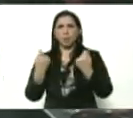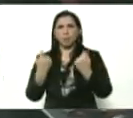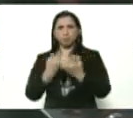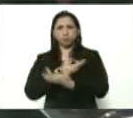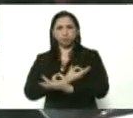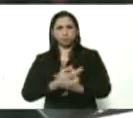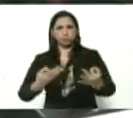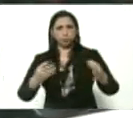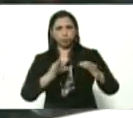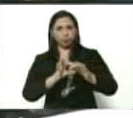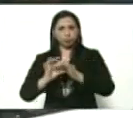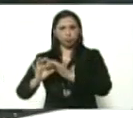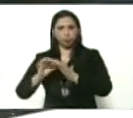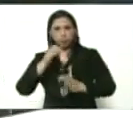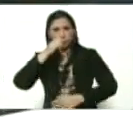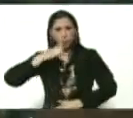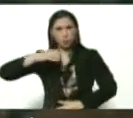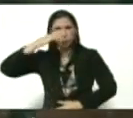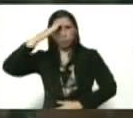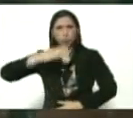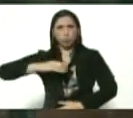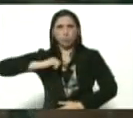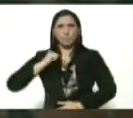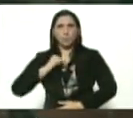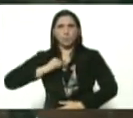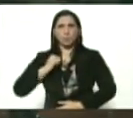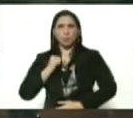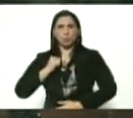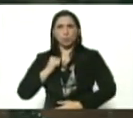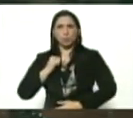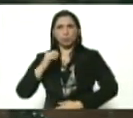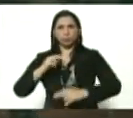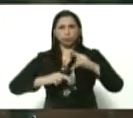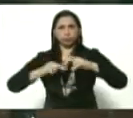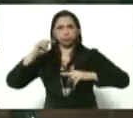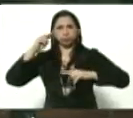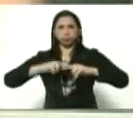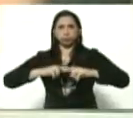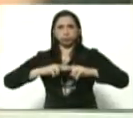perfecta unión cívico-militar-policial han construido